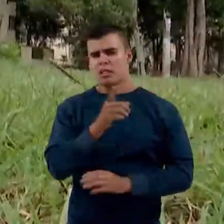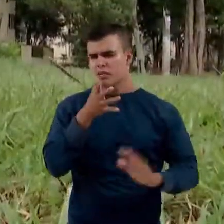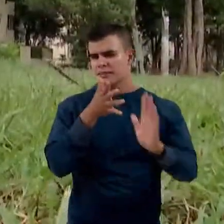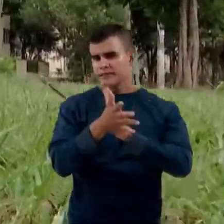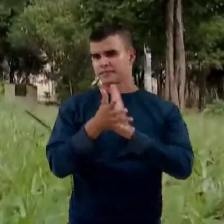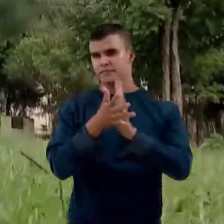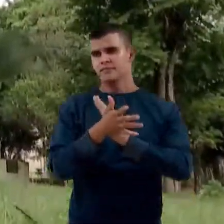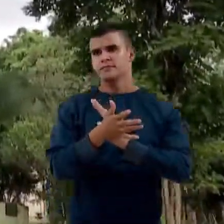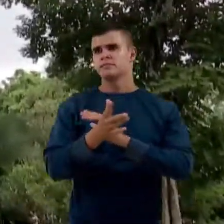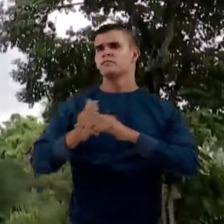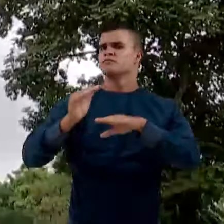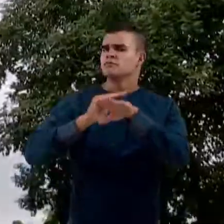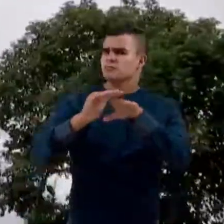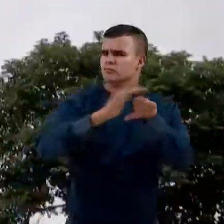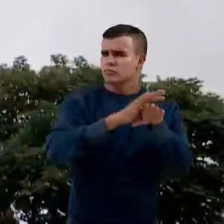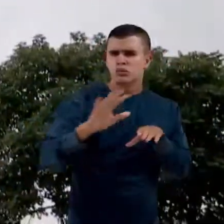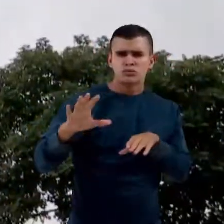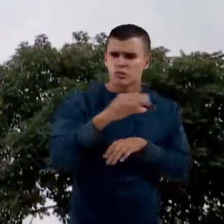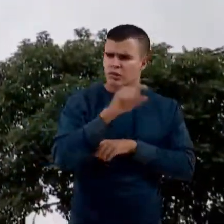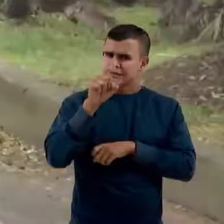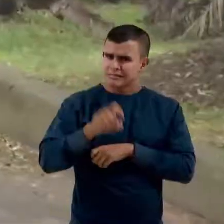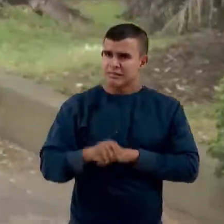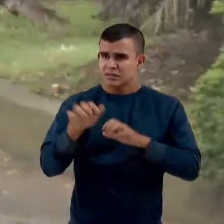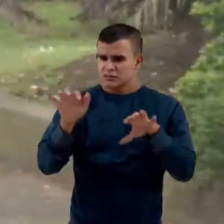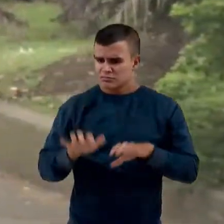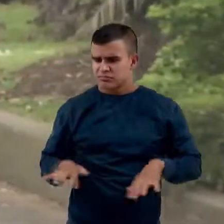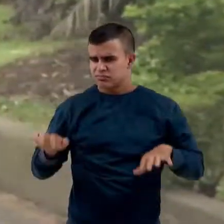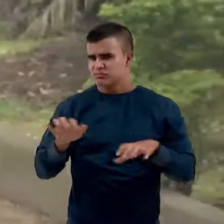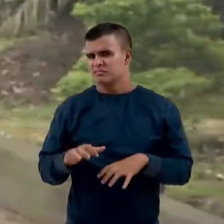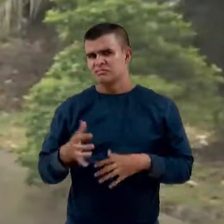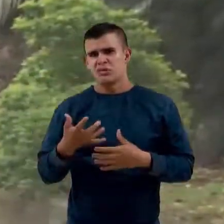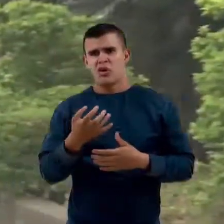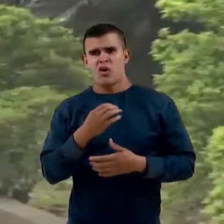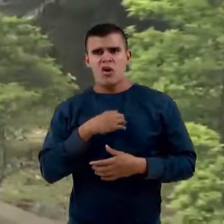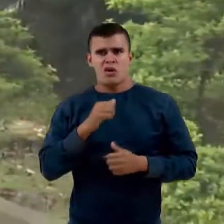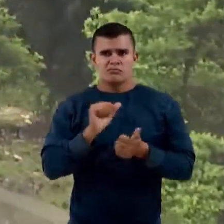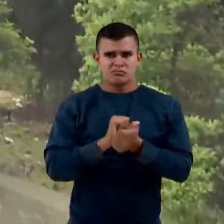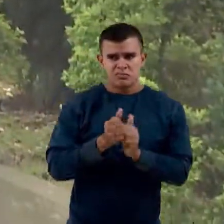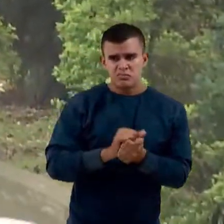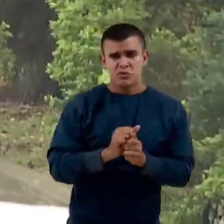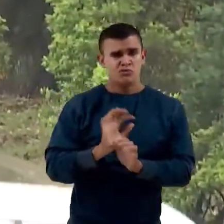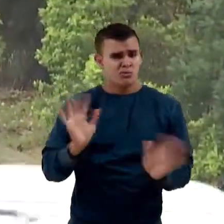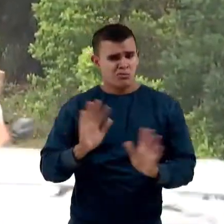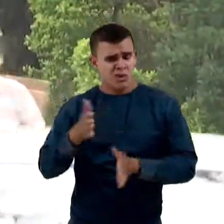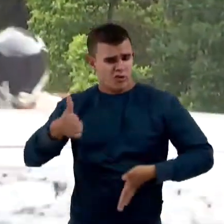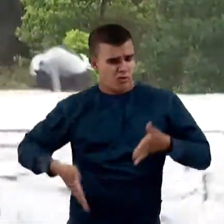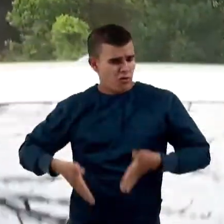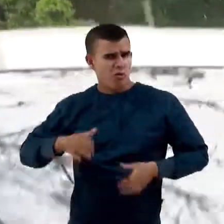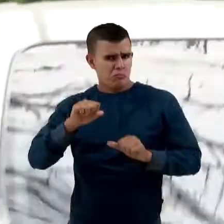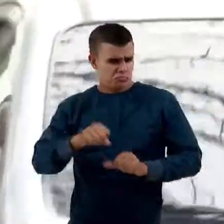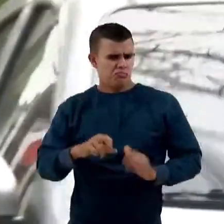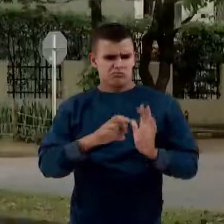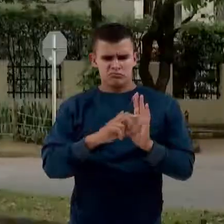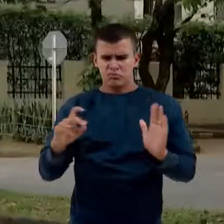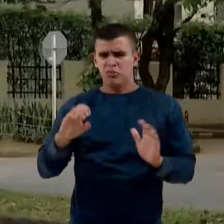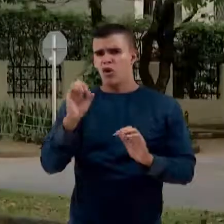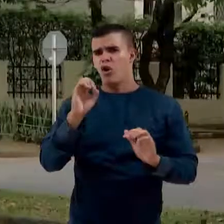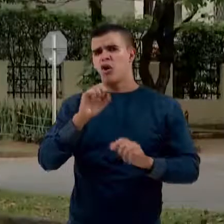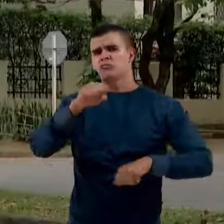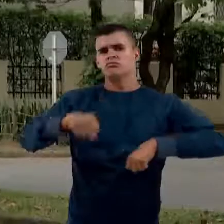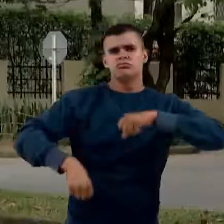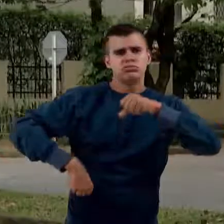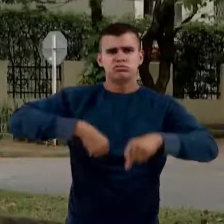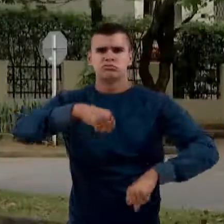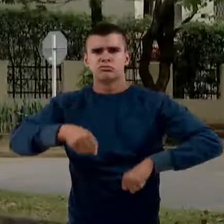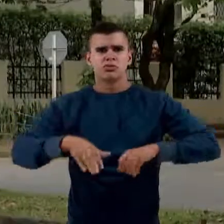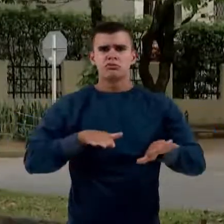hacer actividad física, no necesariamente tiene que ser correr, también montar bicicleta o nadar o simplemente caminar. Pero si